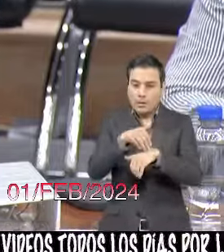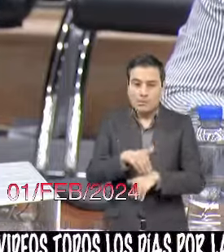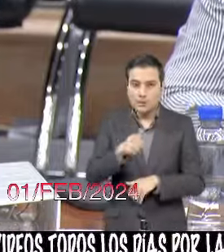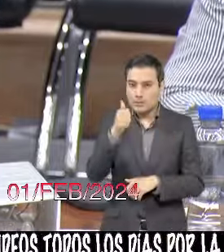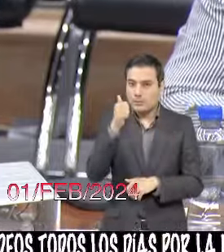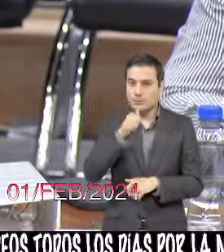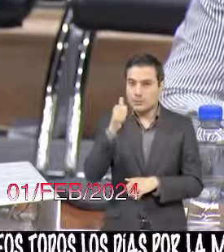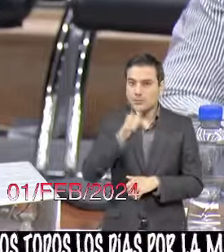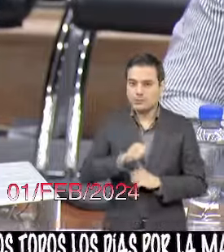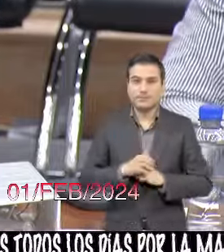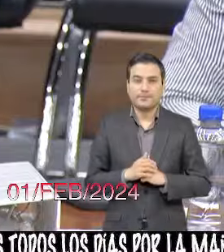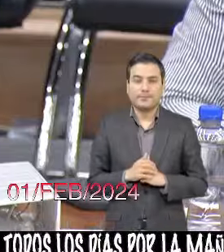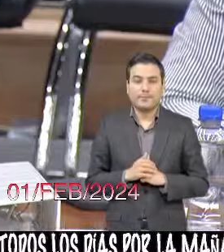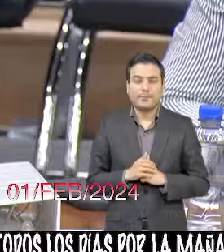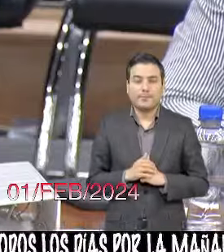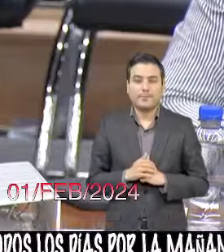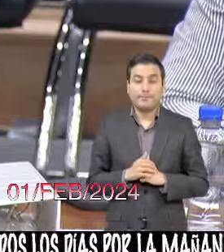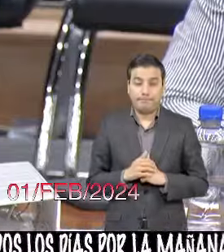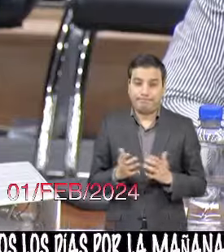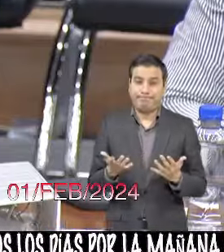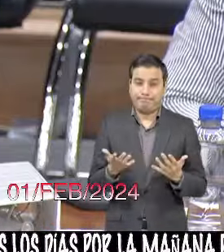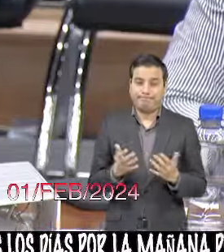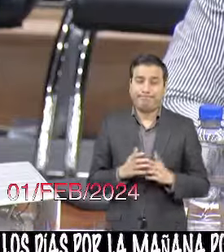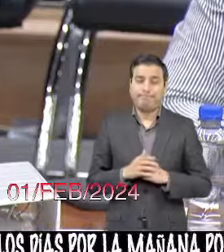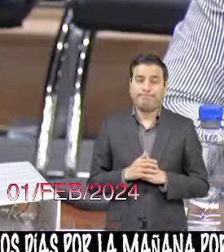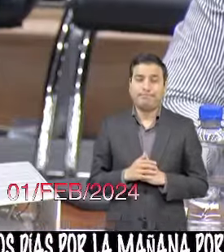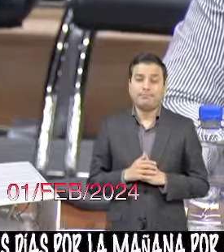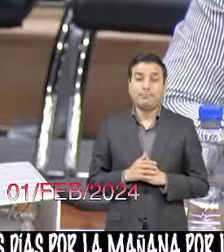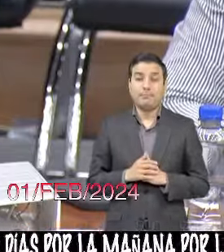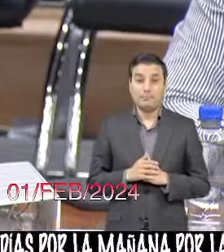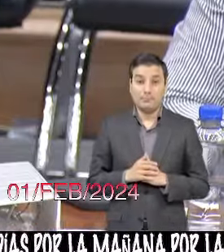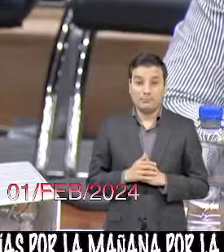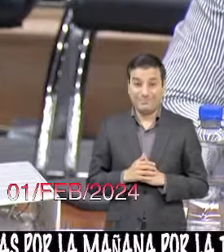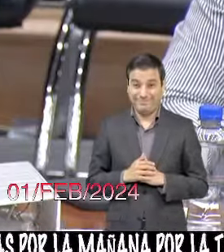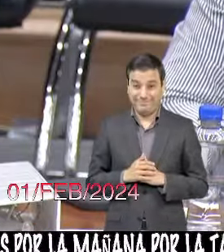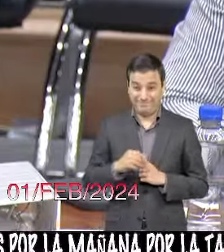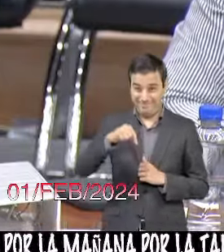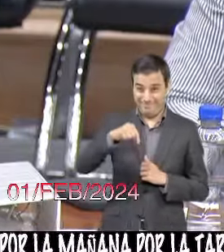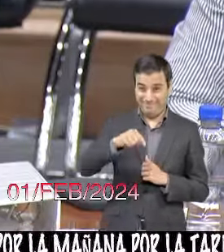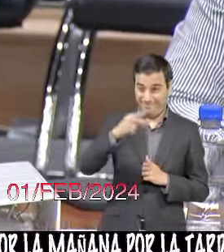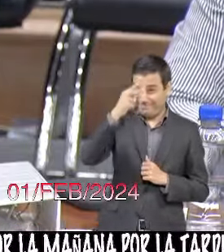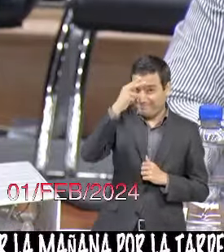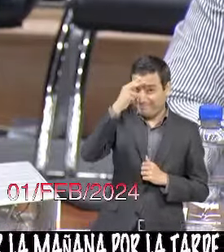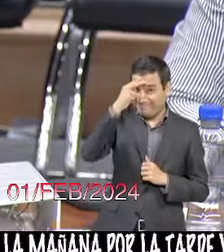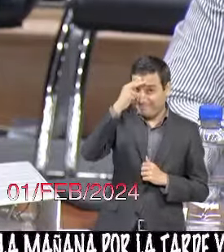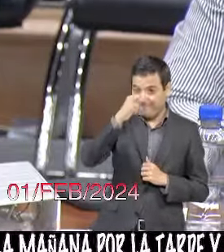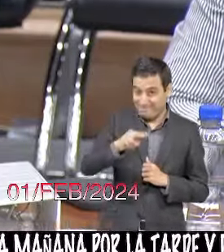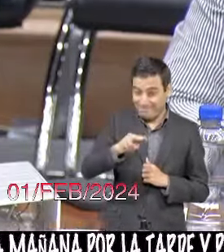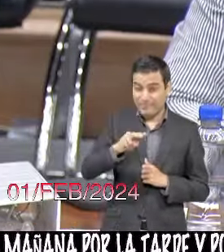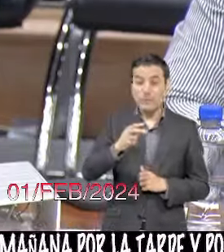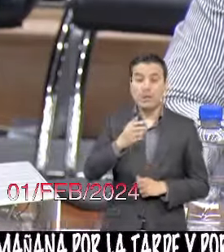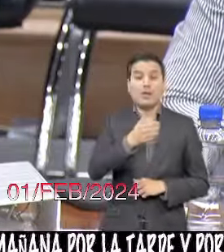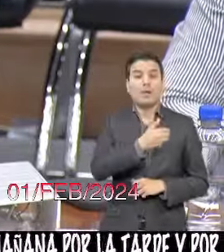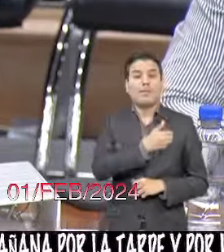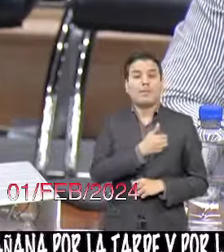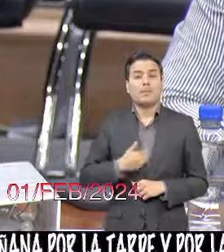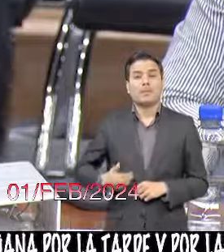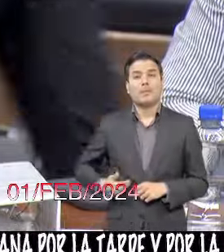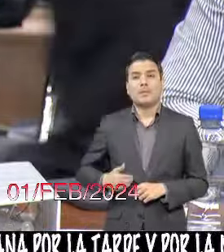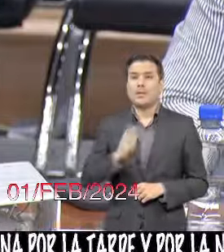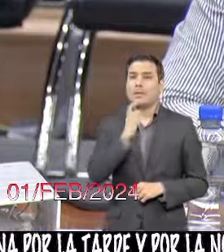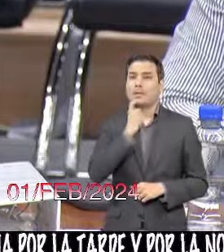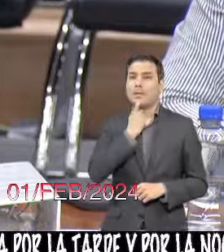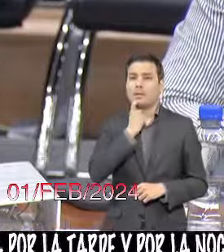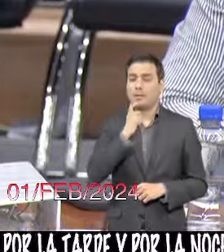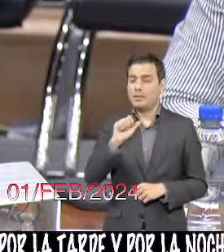Nosotros estamos en contra de que en este país haya el presidente de la República, Andrés